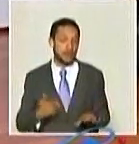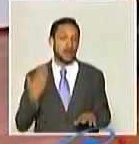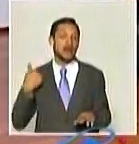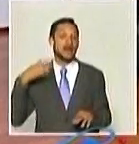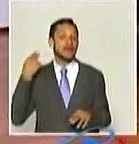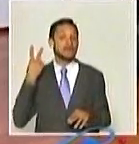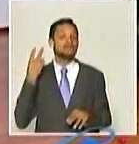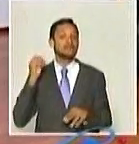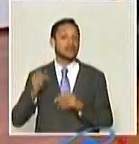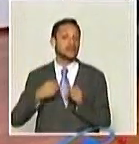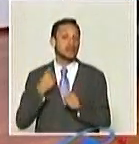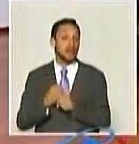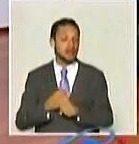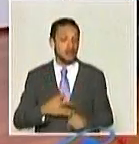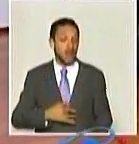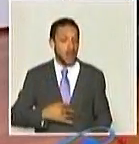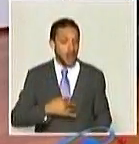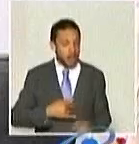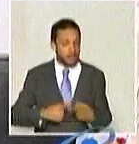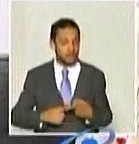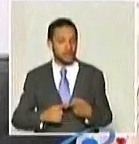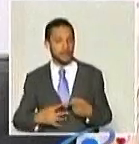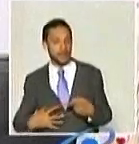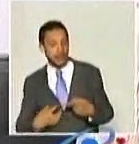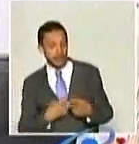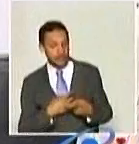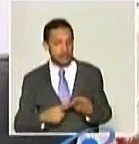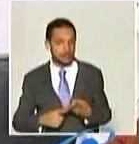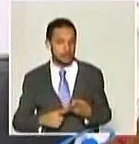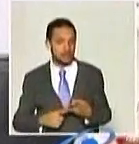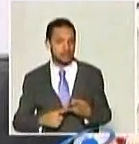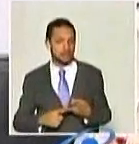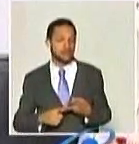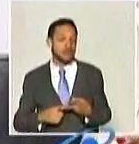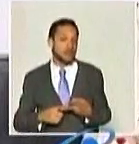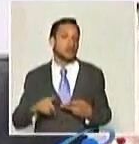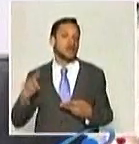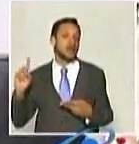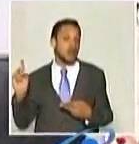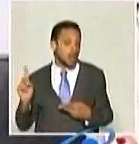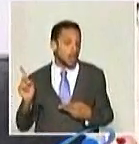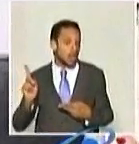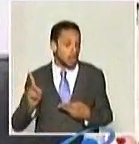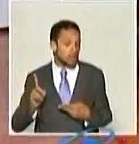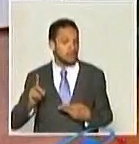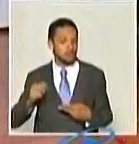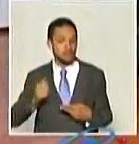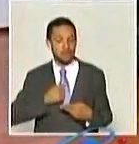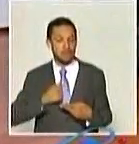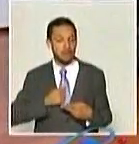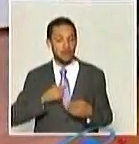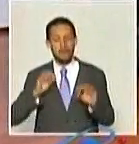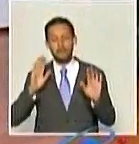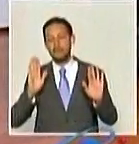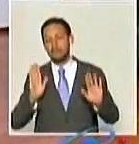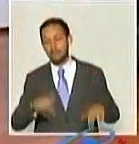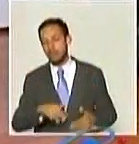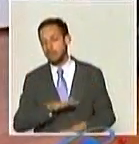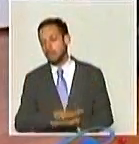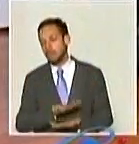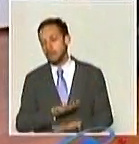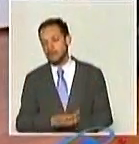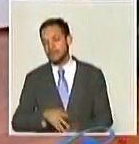de gastritis aguda, gastritis crónica, metaplasia intestinal, adenoma, carcinoma. Y tápela con omeprazol, y tápela